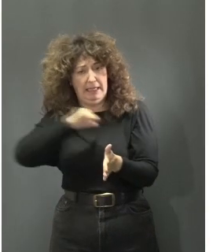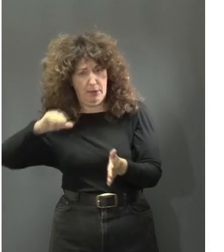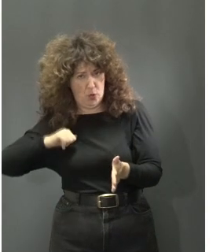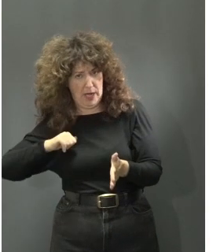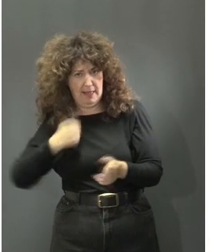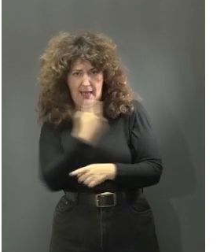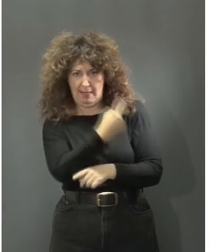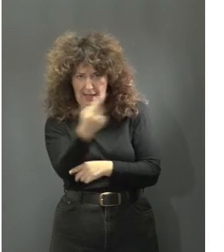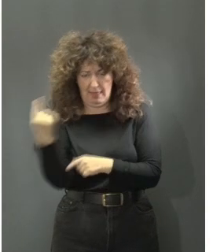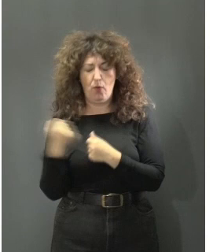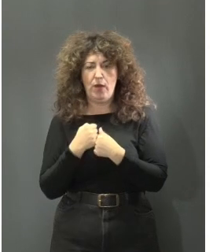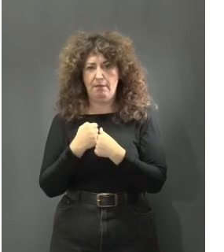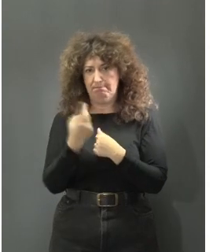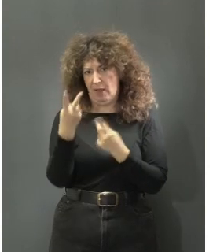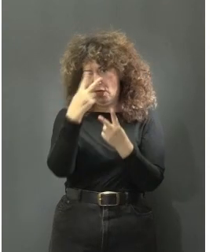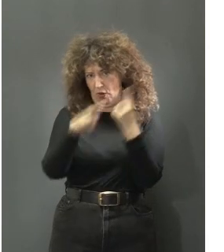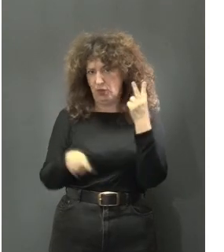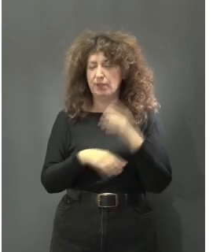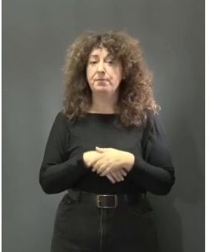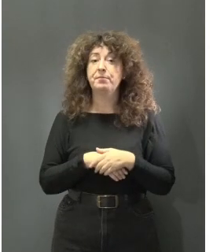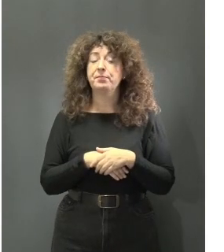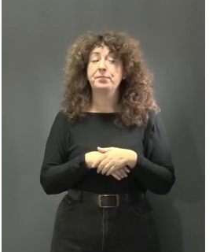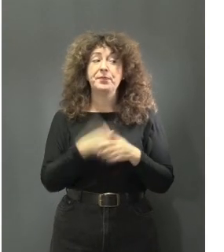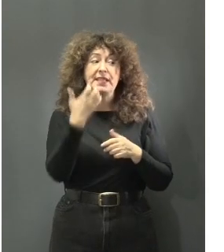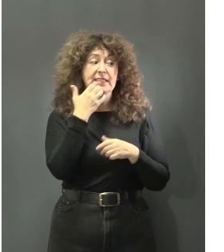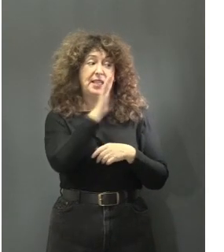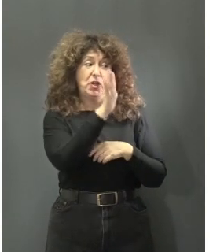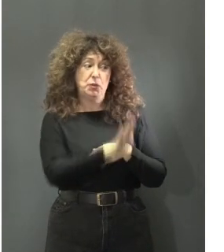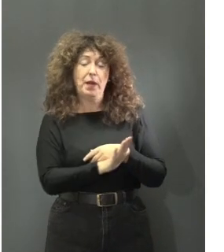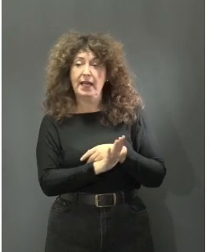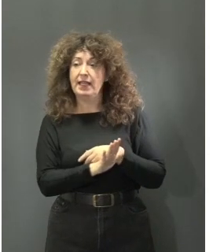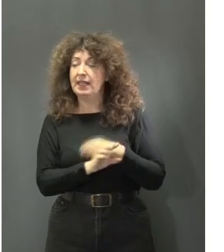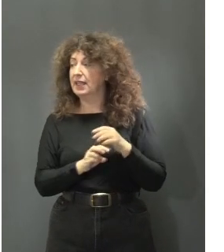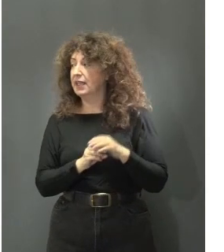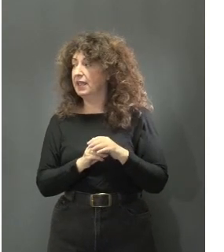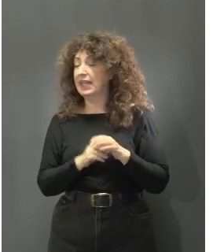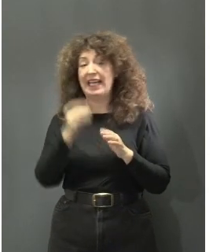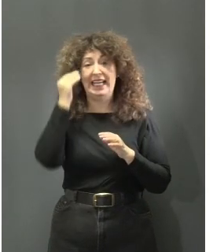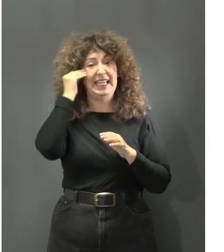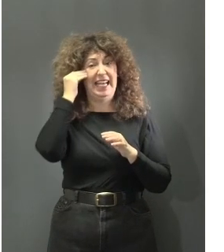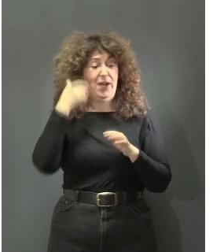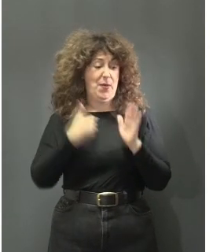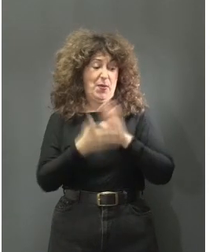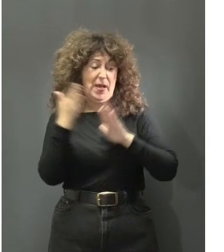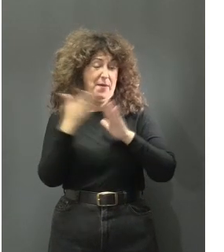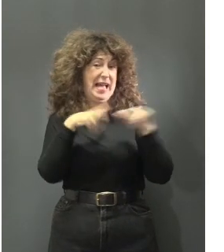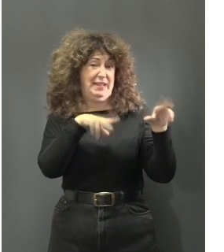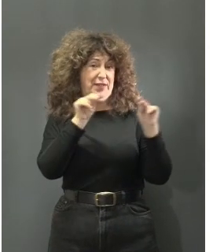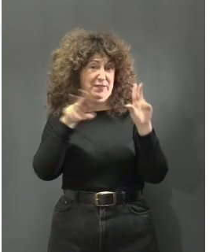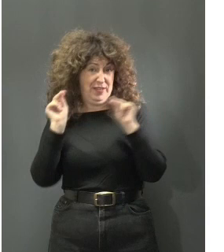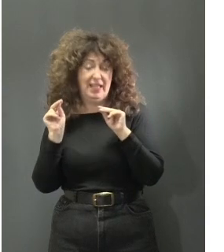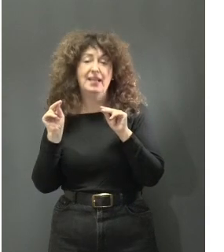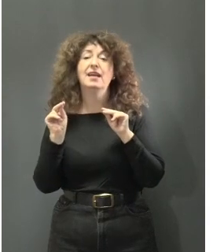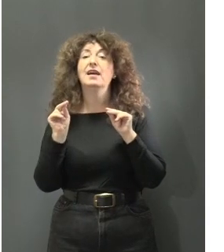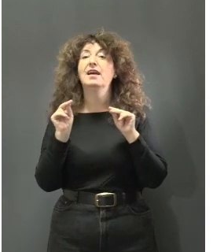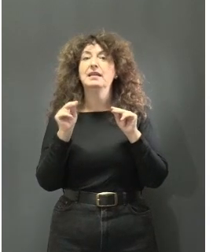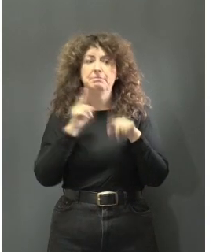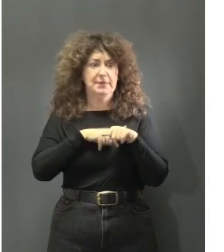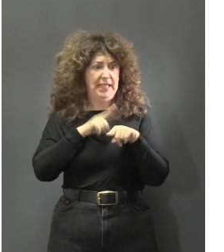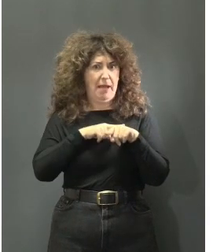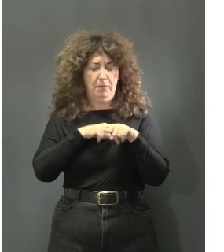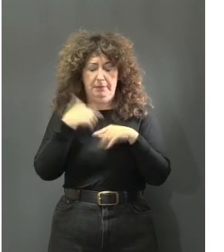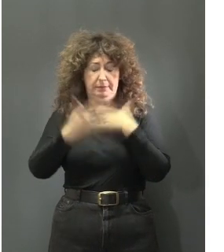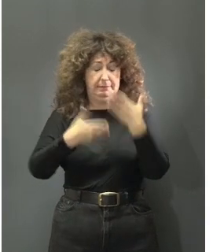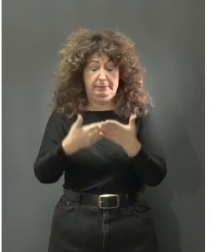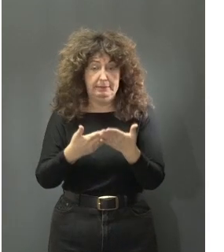ellos. Bueno, pues si os parece, como creo que ya estamos terminando, aunque se nos ha pasado rápido.